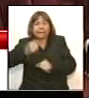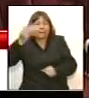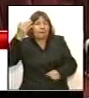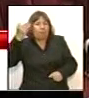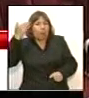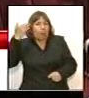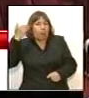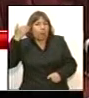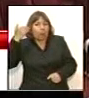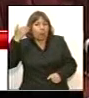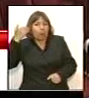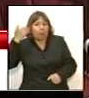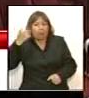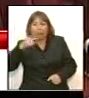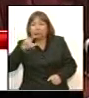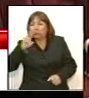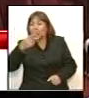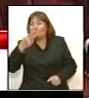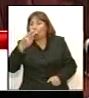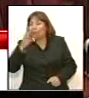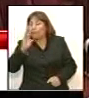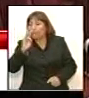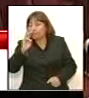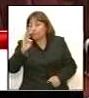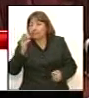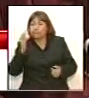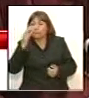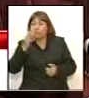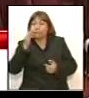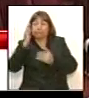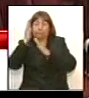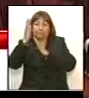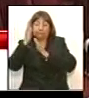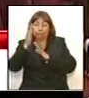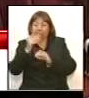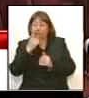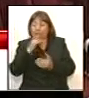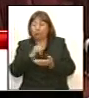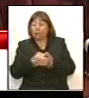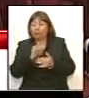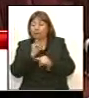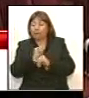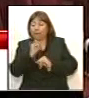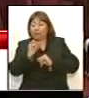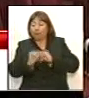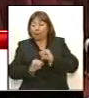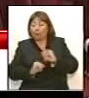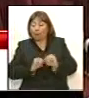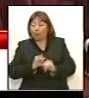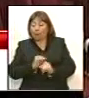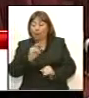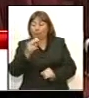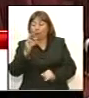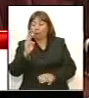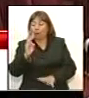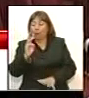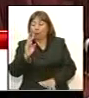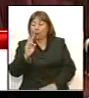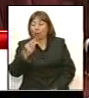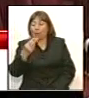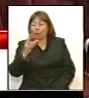durante el año 2006, ha asistido a algunos diálogos de alto nivel sobre la migración internacional y desarrollo, ¿no? El año 2006 y el año